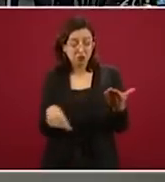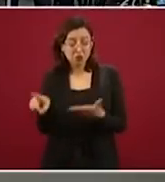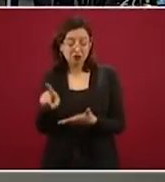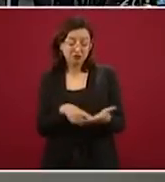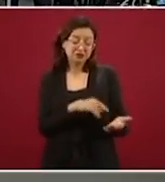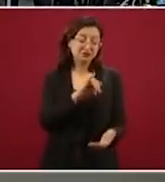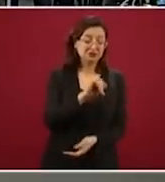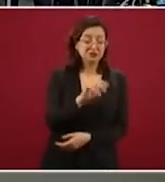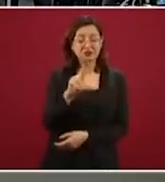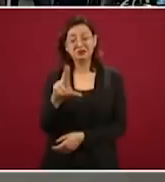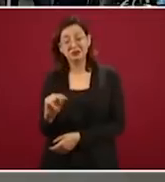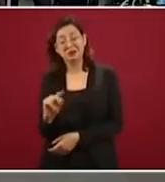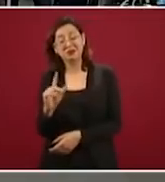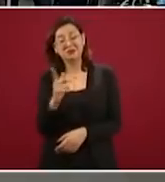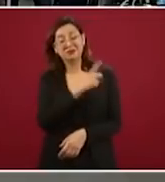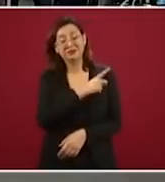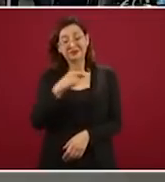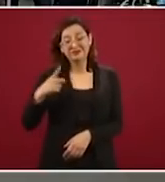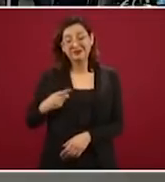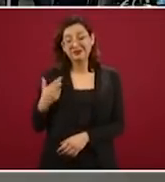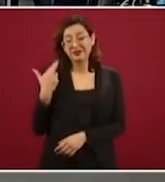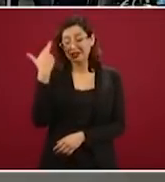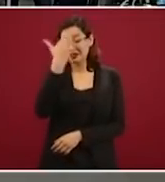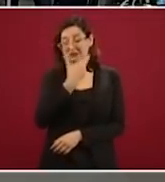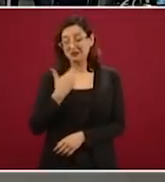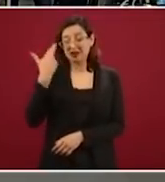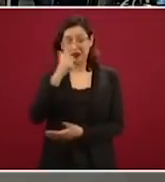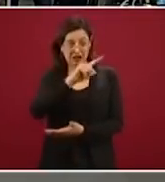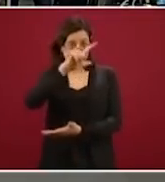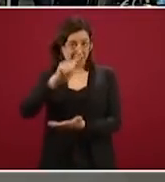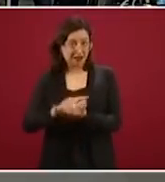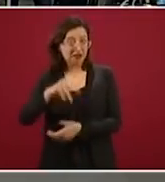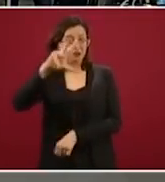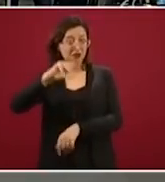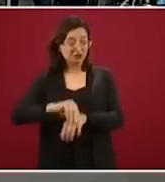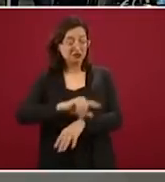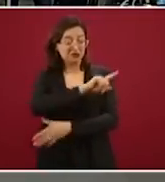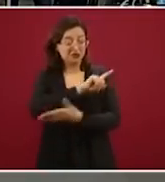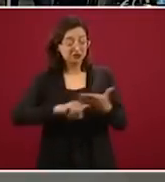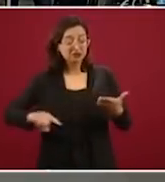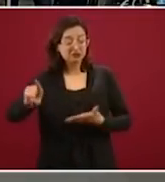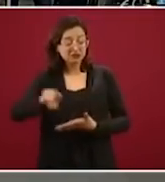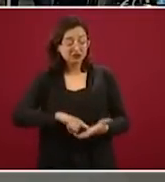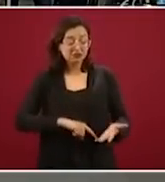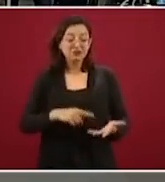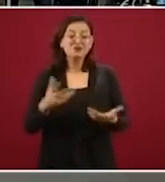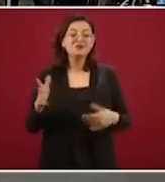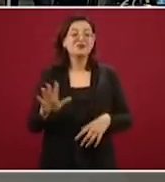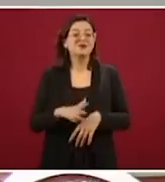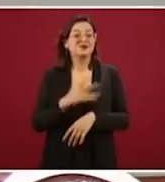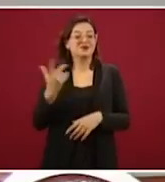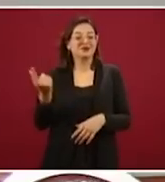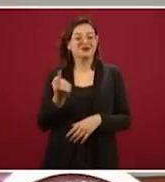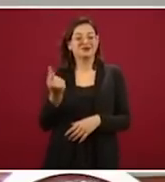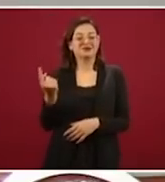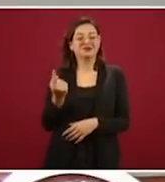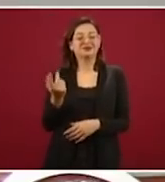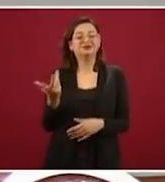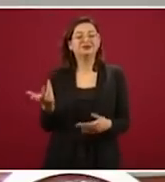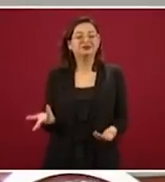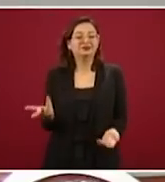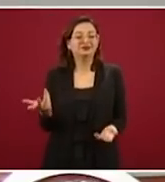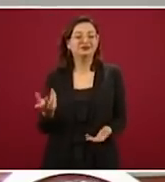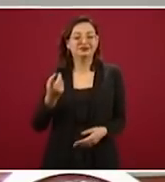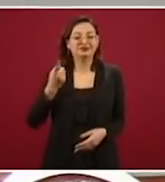cancelar el contrato, si legalmente es posible hacerlo, porque también tenemos que